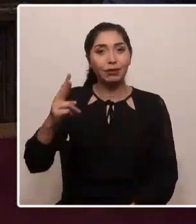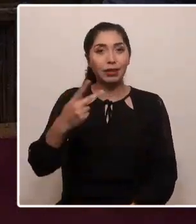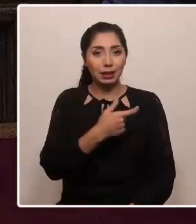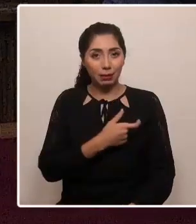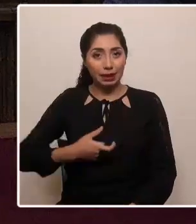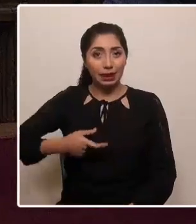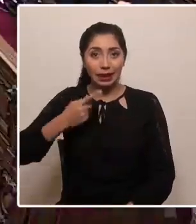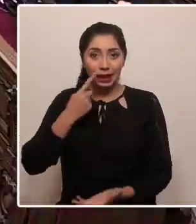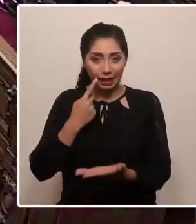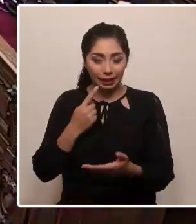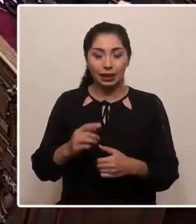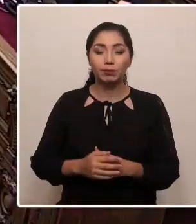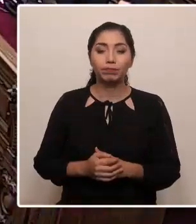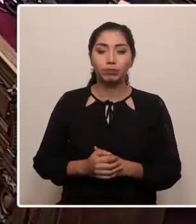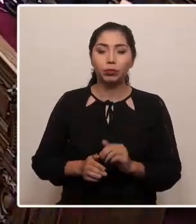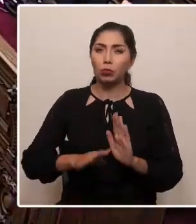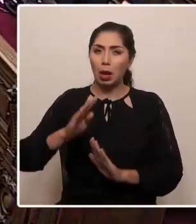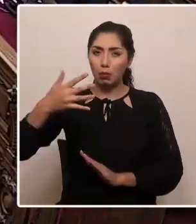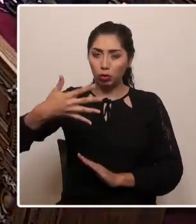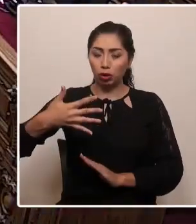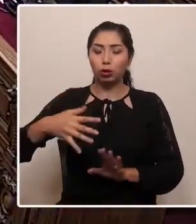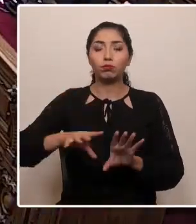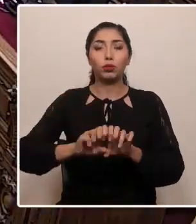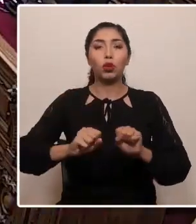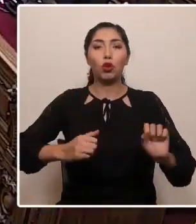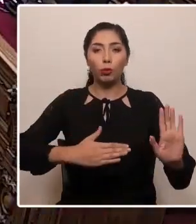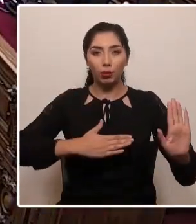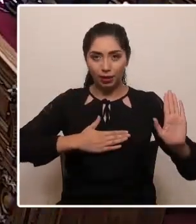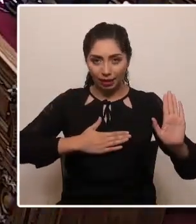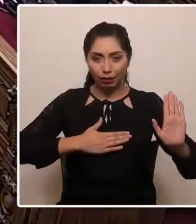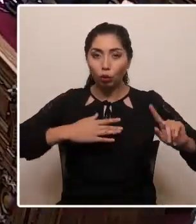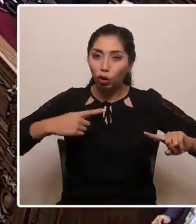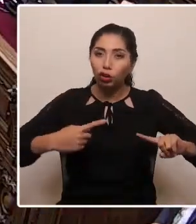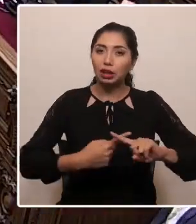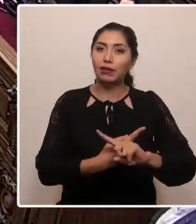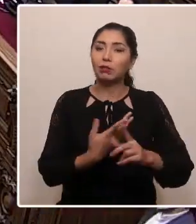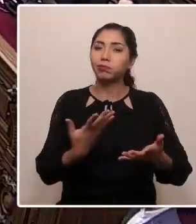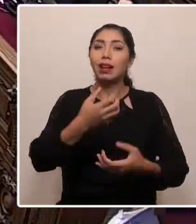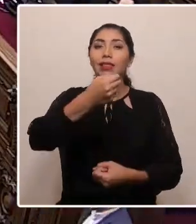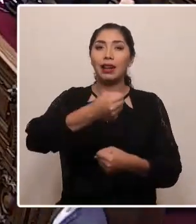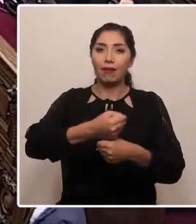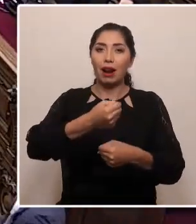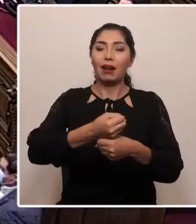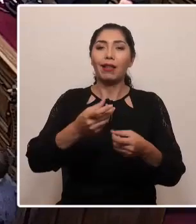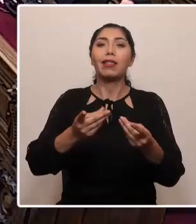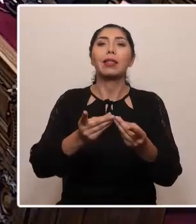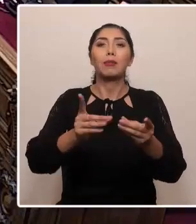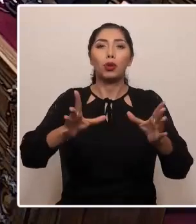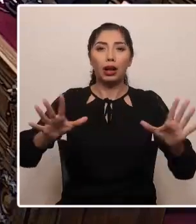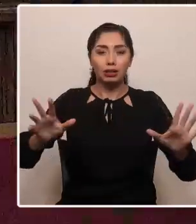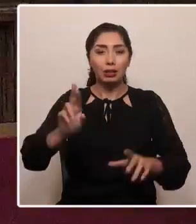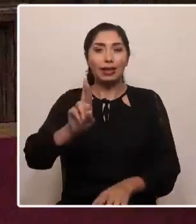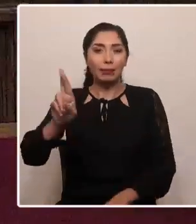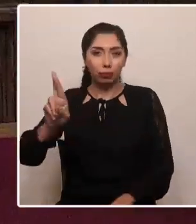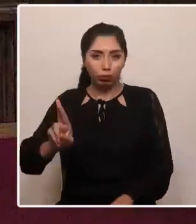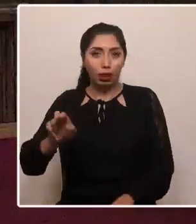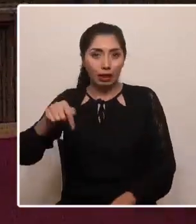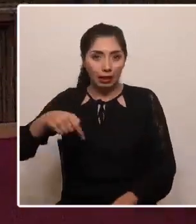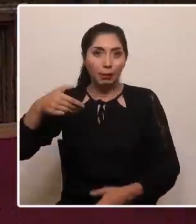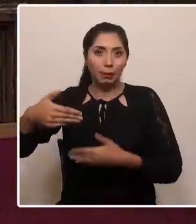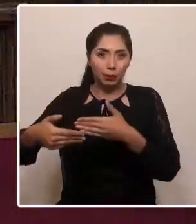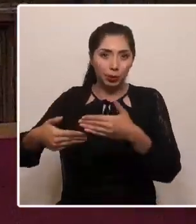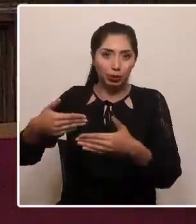fundamental, comprometerme una vez más con trabajar democráticamente y republicanamente en este proceso, esta vez desde la